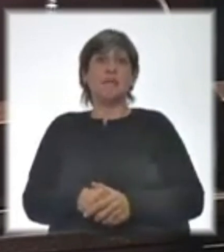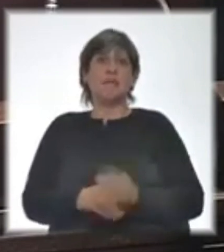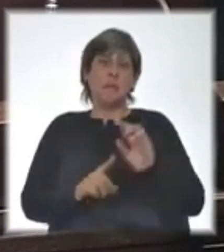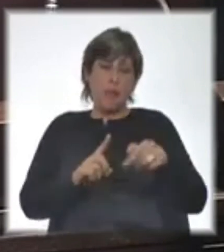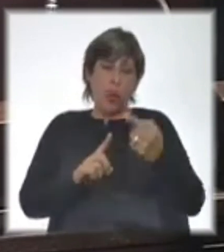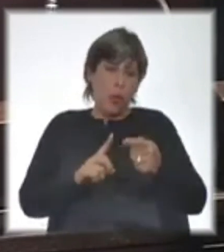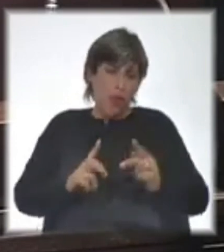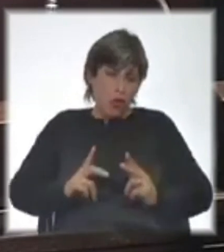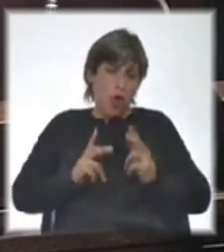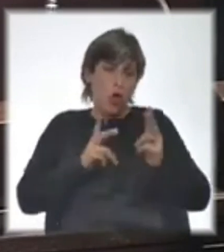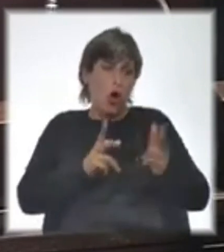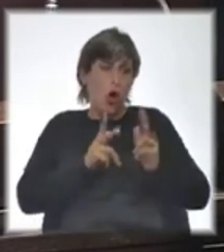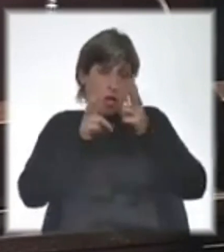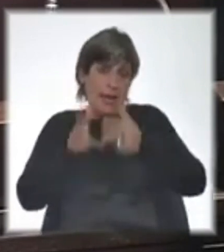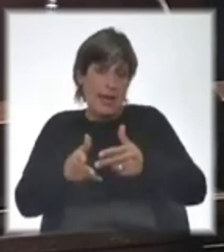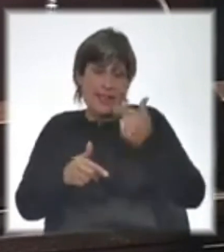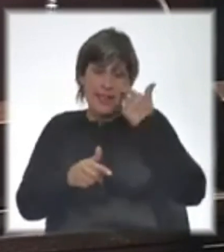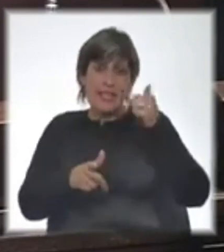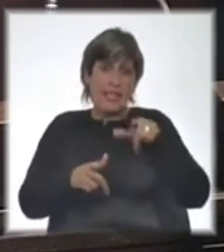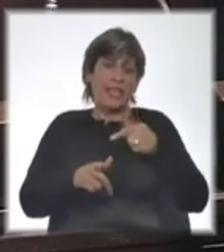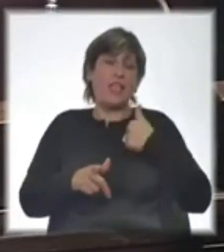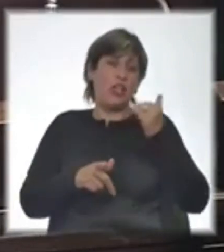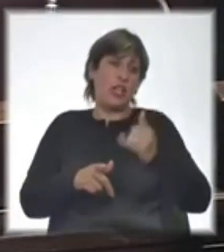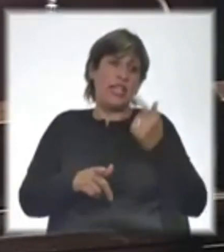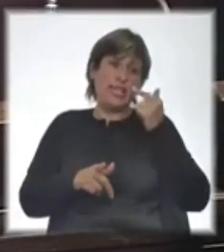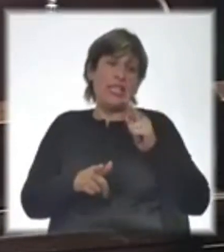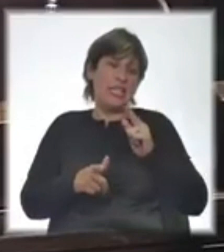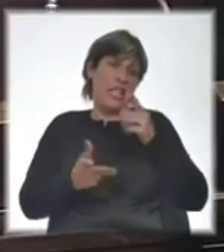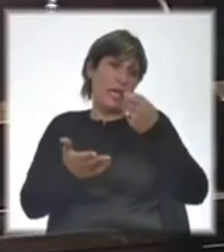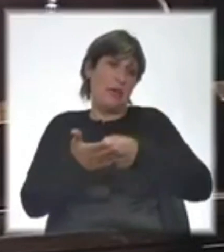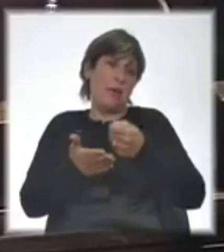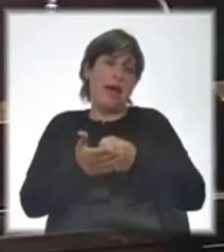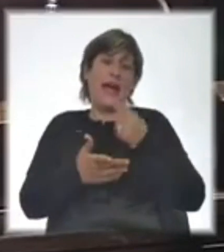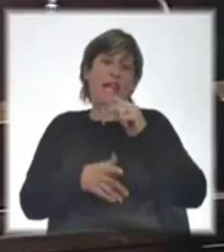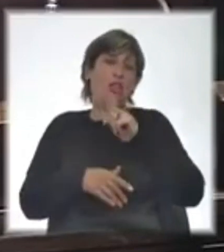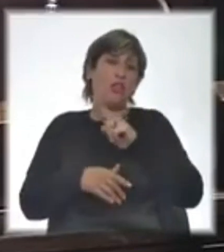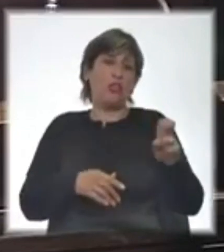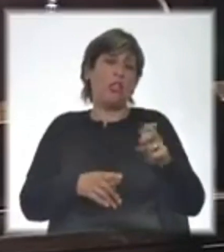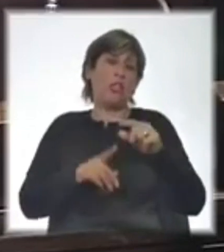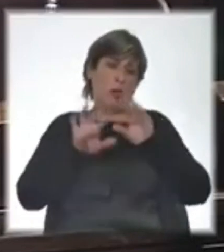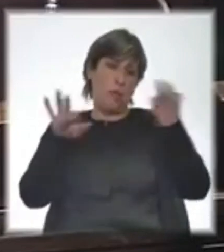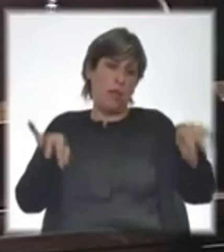Cuando le dijeron que tenía que expropiar 200 padrones y ahora son 1.500,